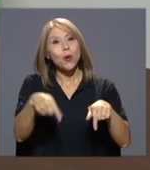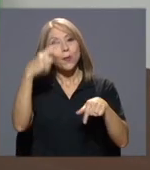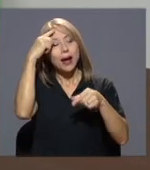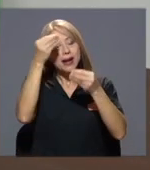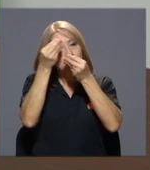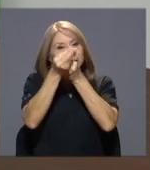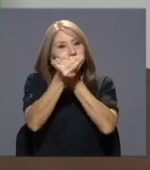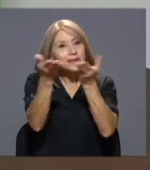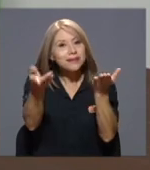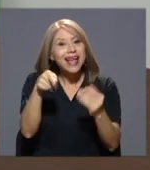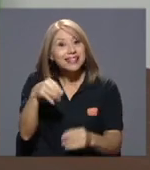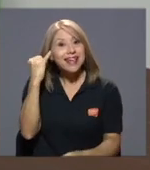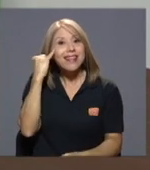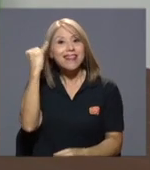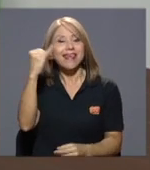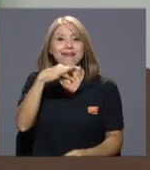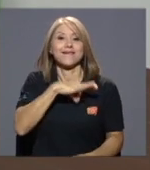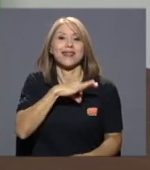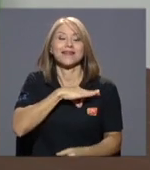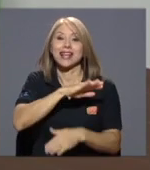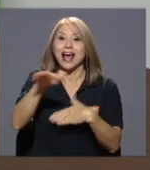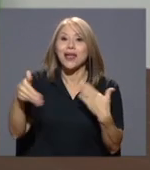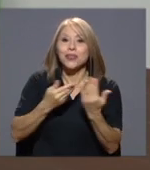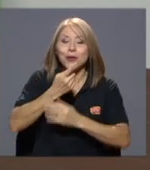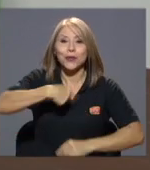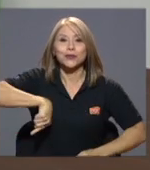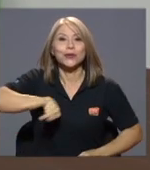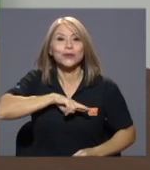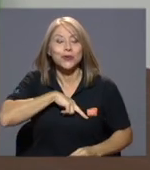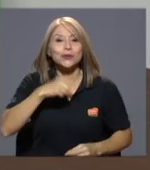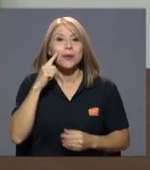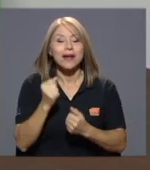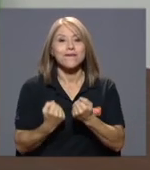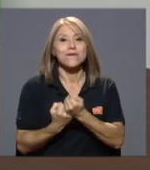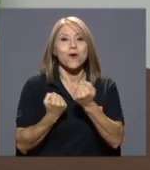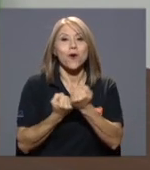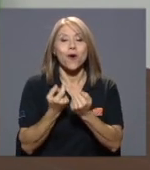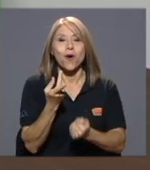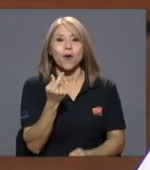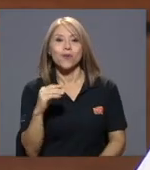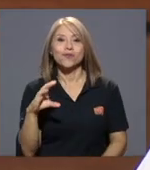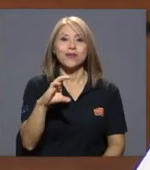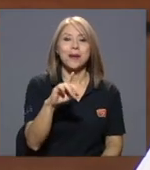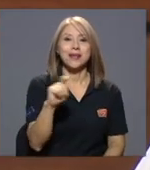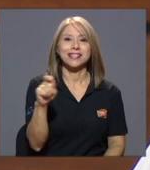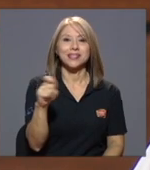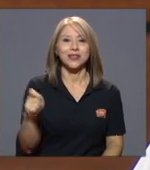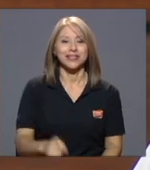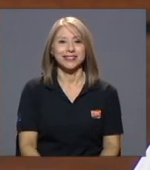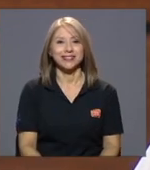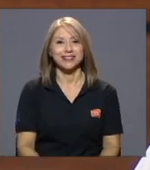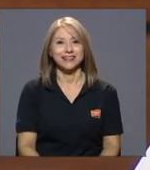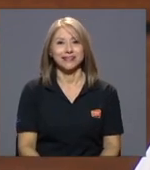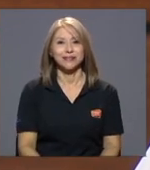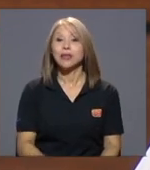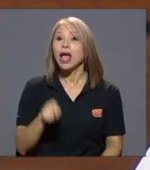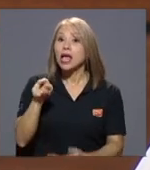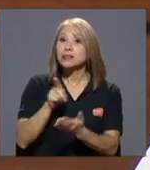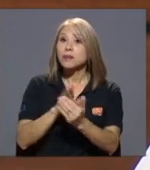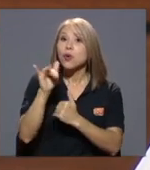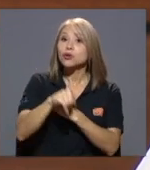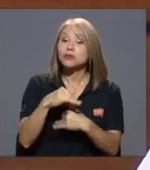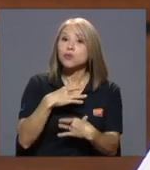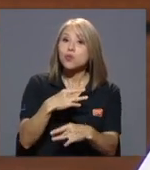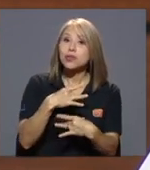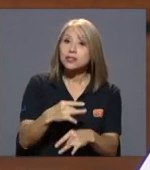esta iniciativa que nos va a beneficiar a todos nosotros para fortalecer el régimen de pensiones. Compañeros, es un proyecto súper interesante